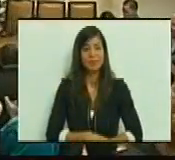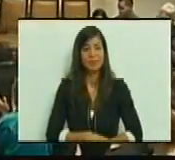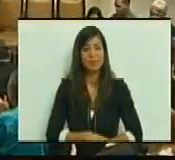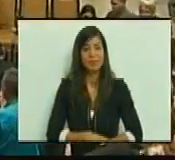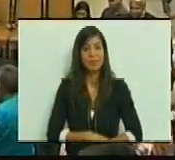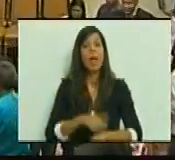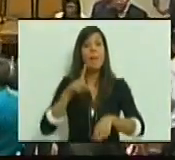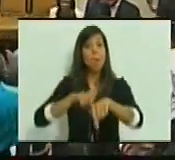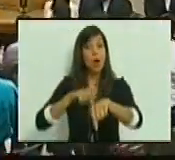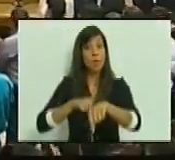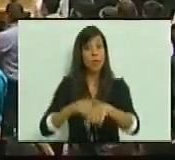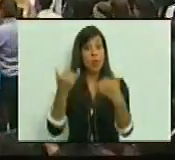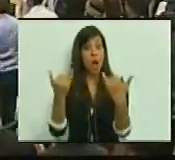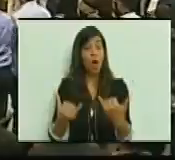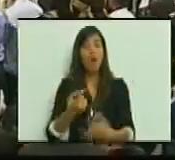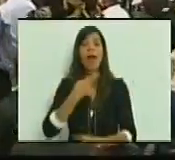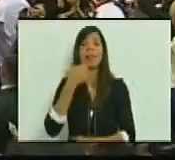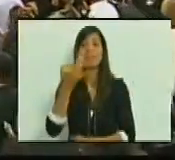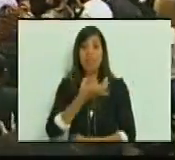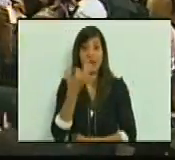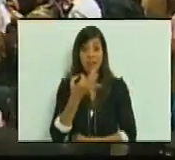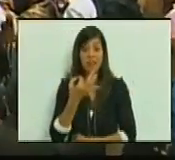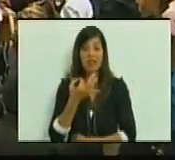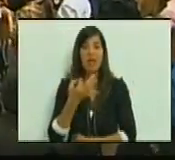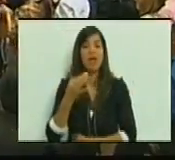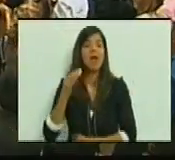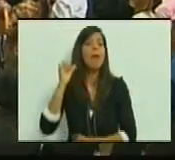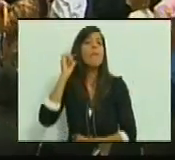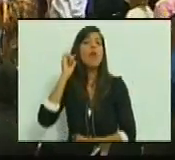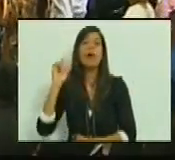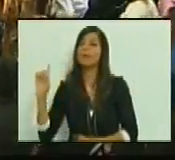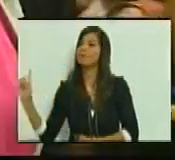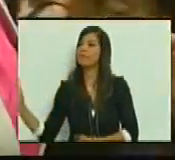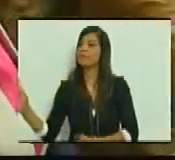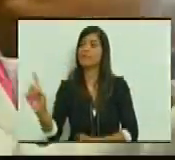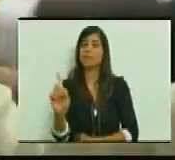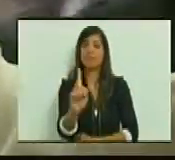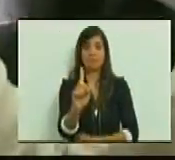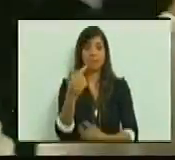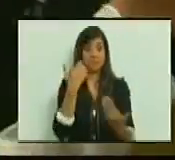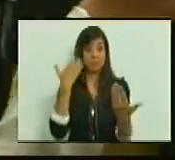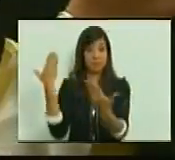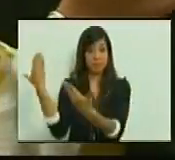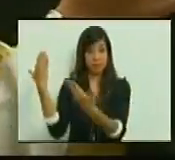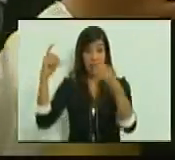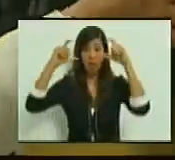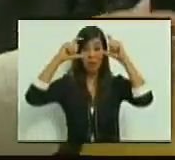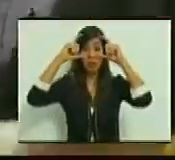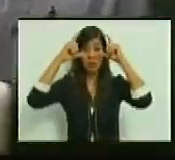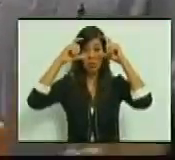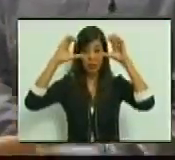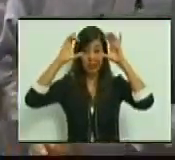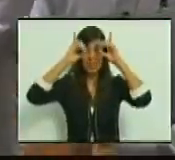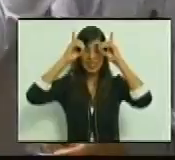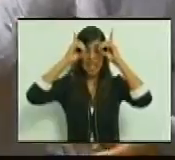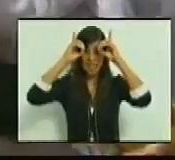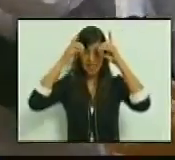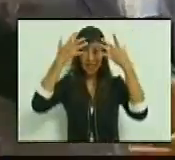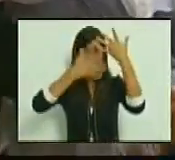A esta hora de la tarde hace presencia la presidenta de la Asamblea Nacional Constituyente, Delcy Rodríguez,